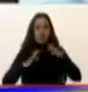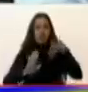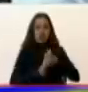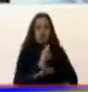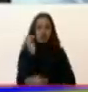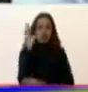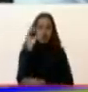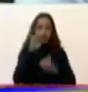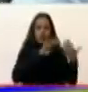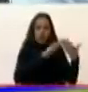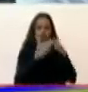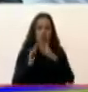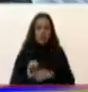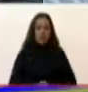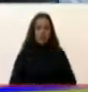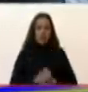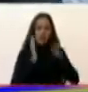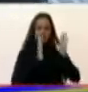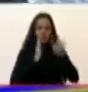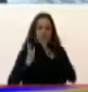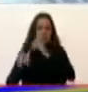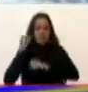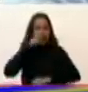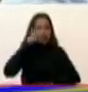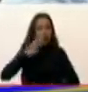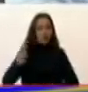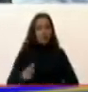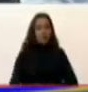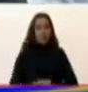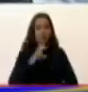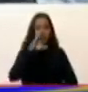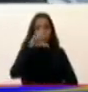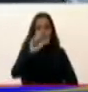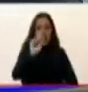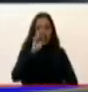consejos comunales, de la organización popular, de los CLAP,